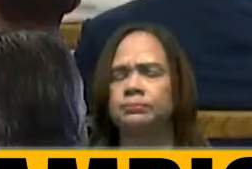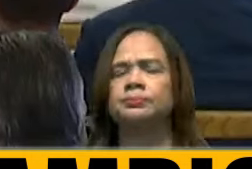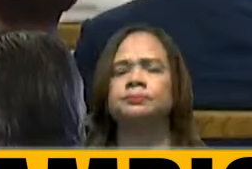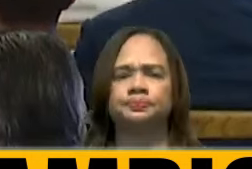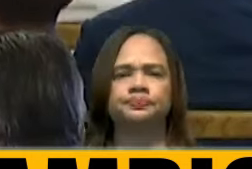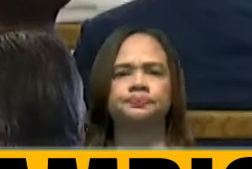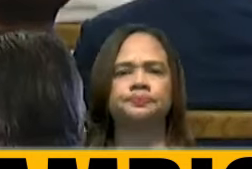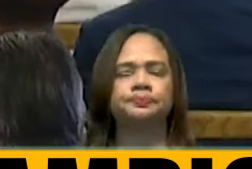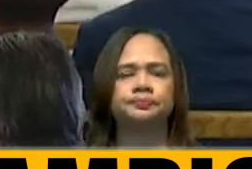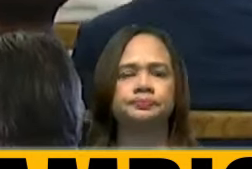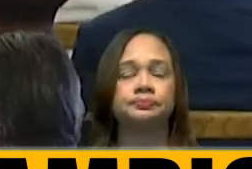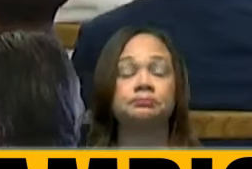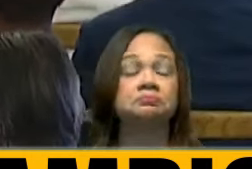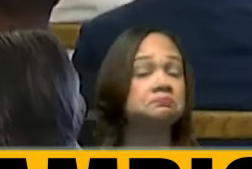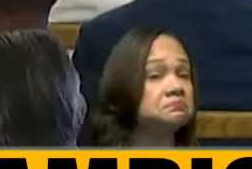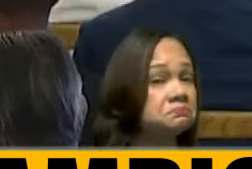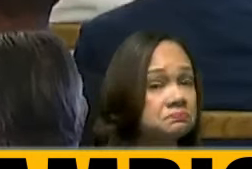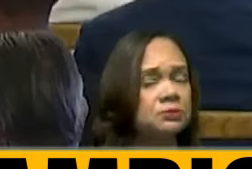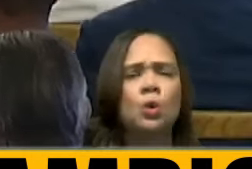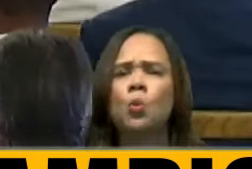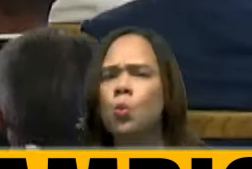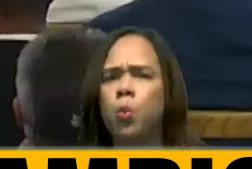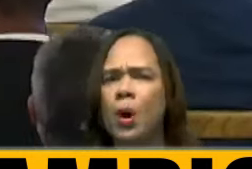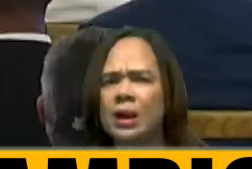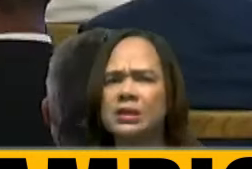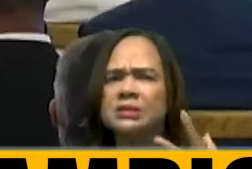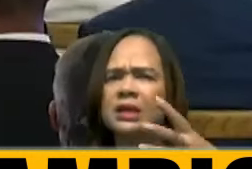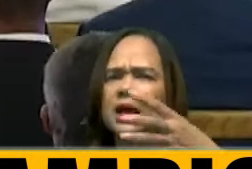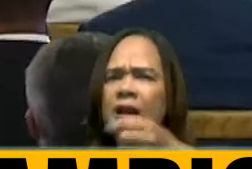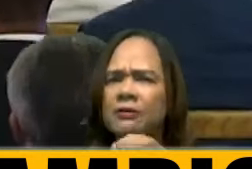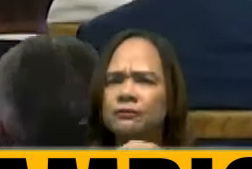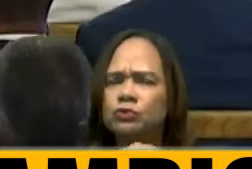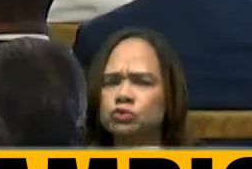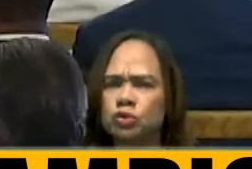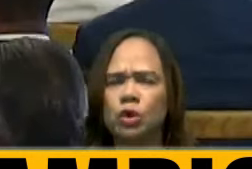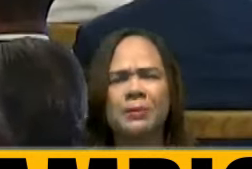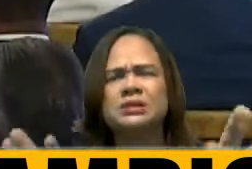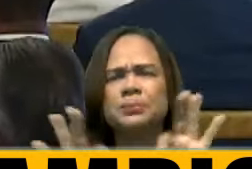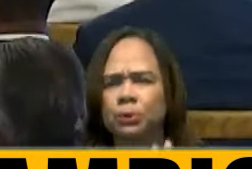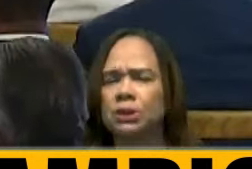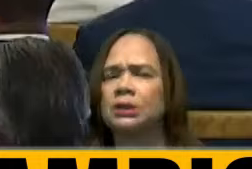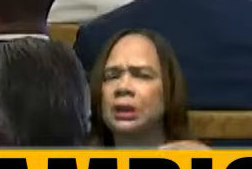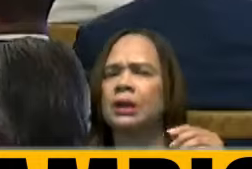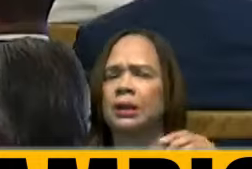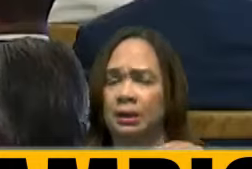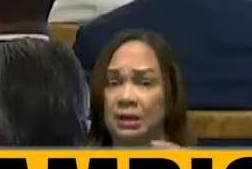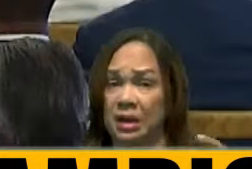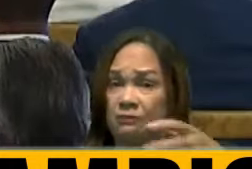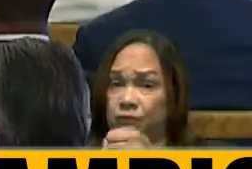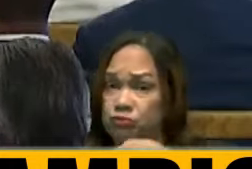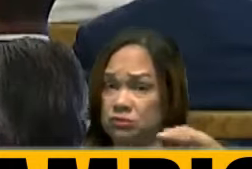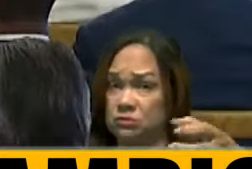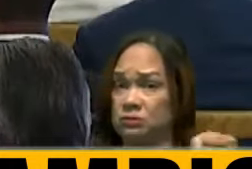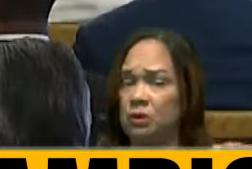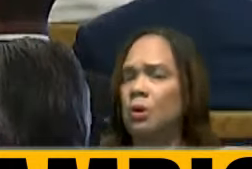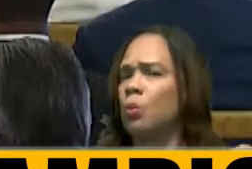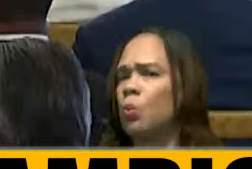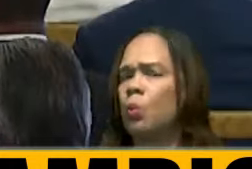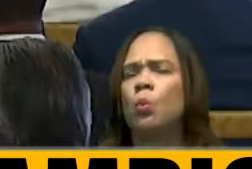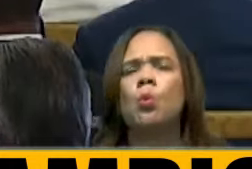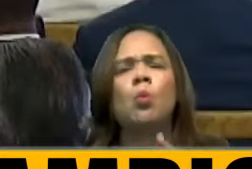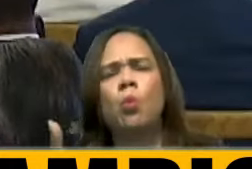efectiva Cuáles serían las fusiones claves aquí empezamos con lo que nosotros consideramos las fusiones de mayor relevancia y